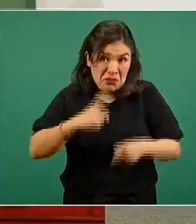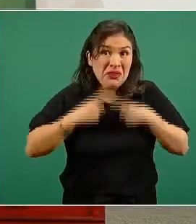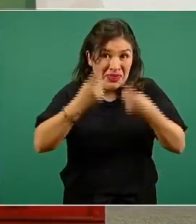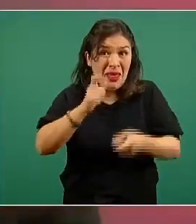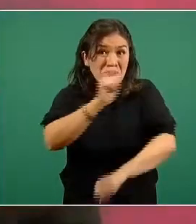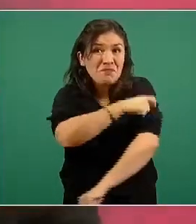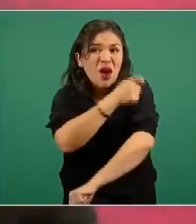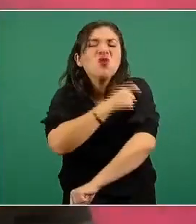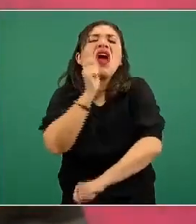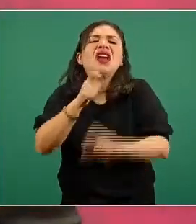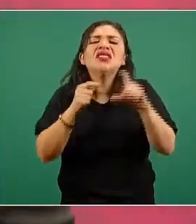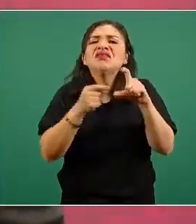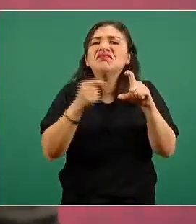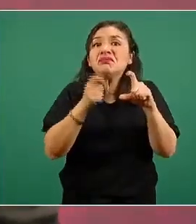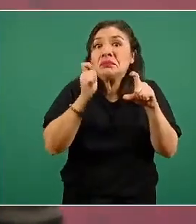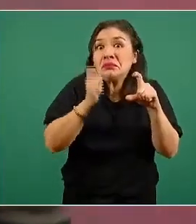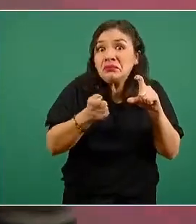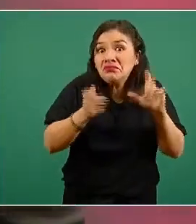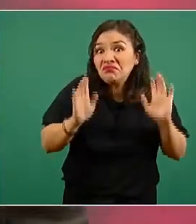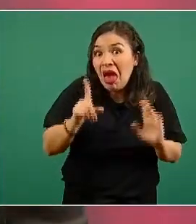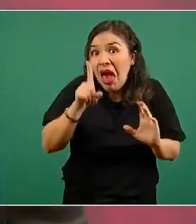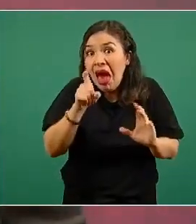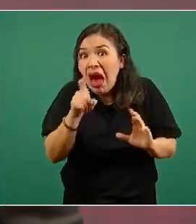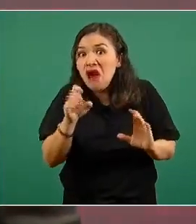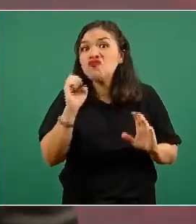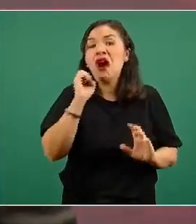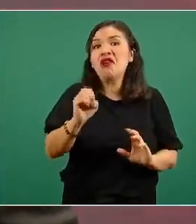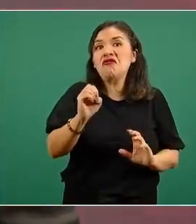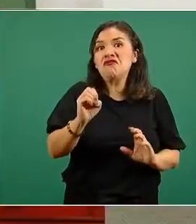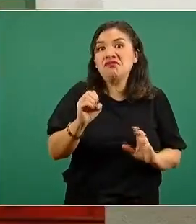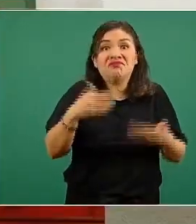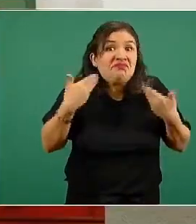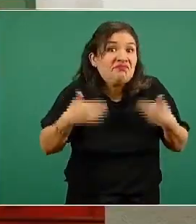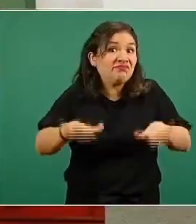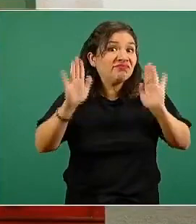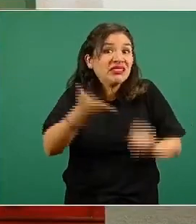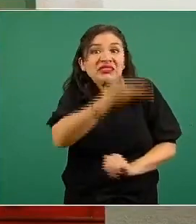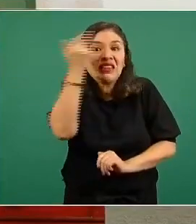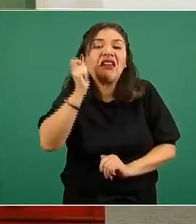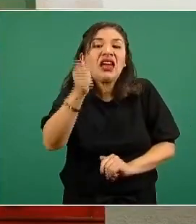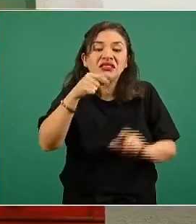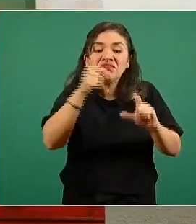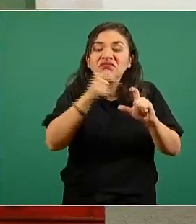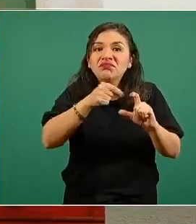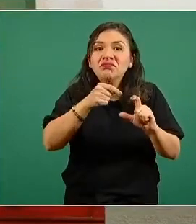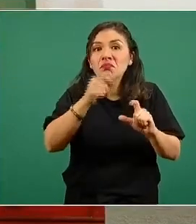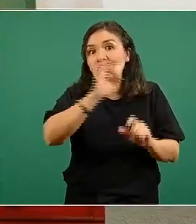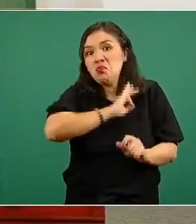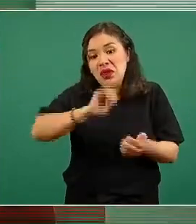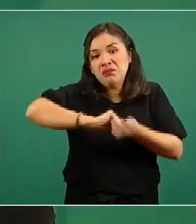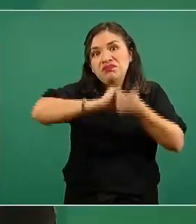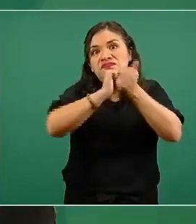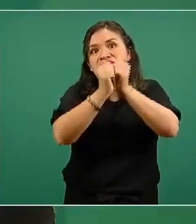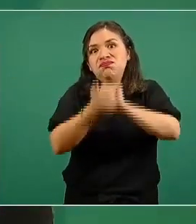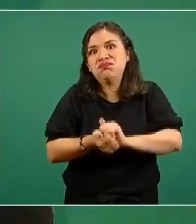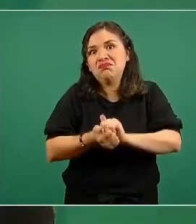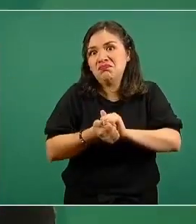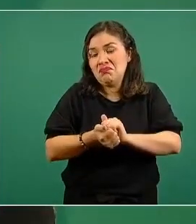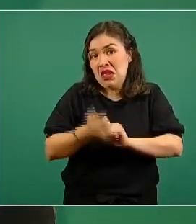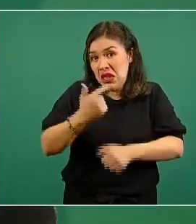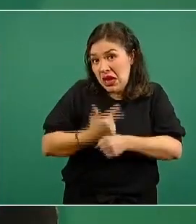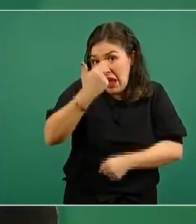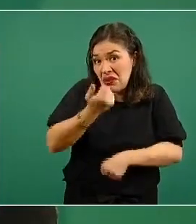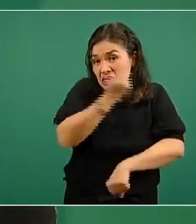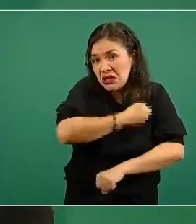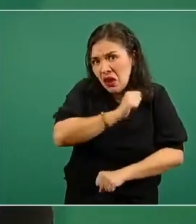seguramente lo que le estarán dando es agua bidestilada, si bien le va, que potencialmente pudiera no afectarle